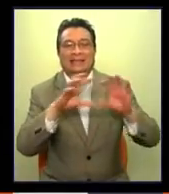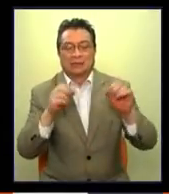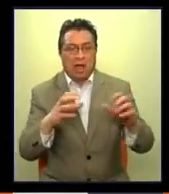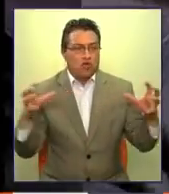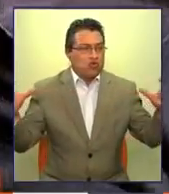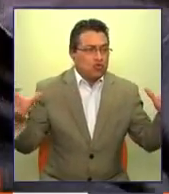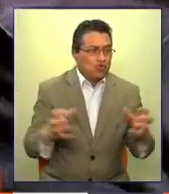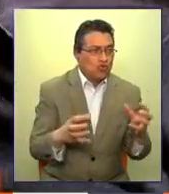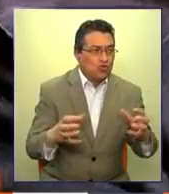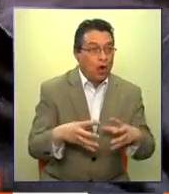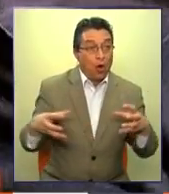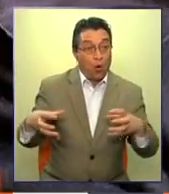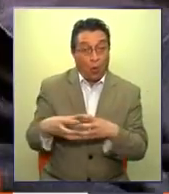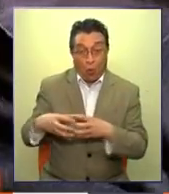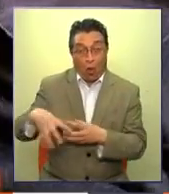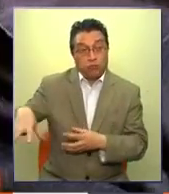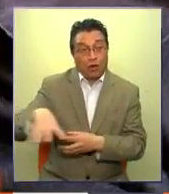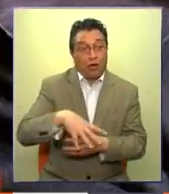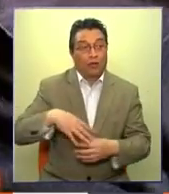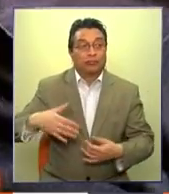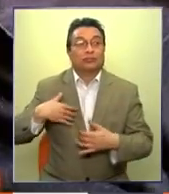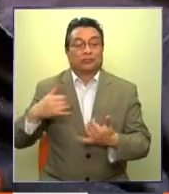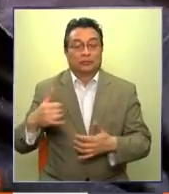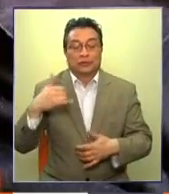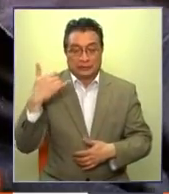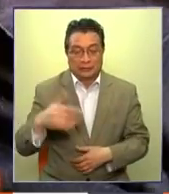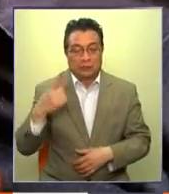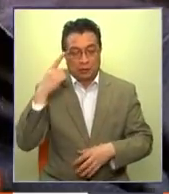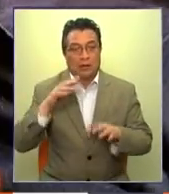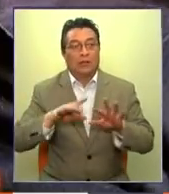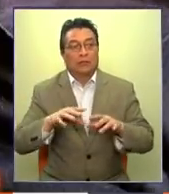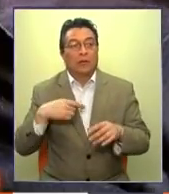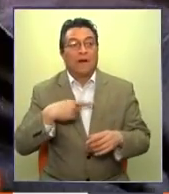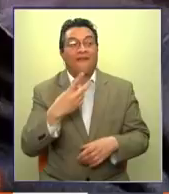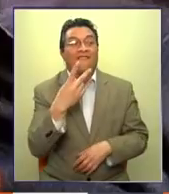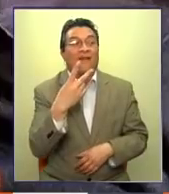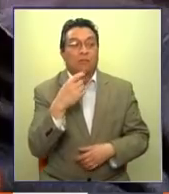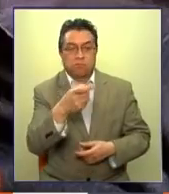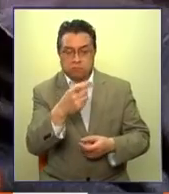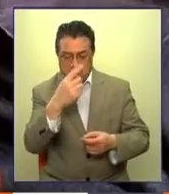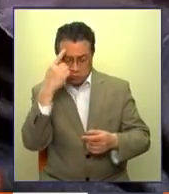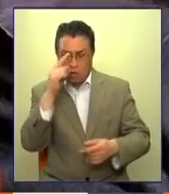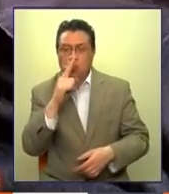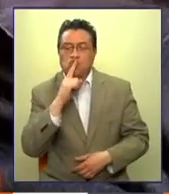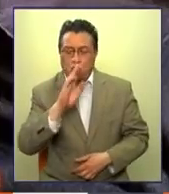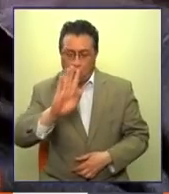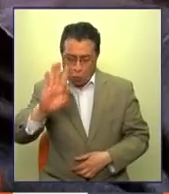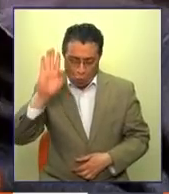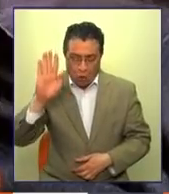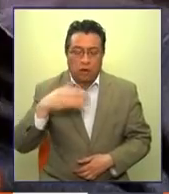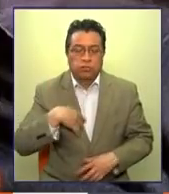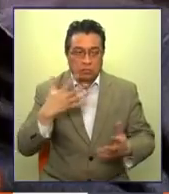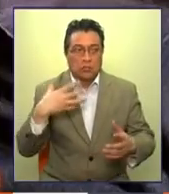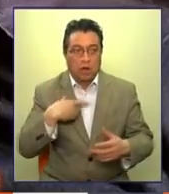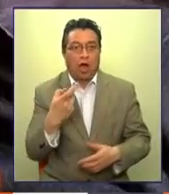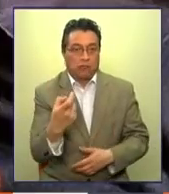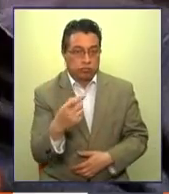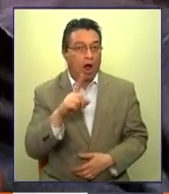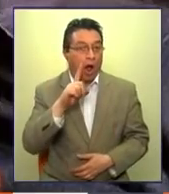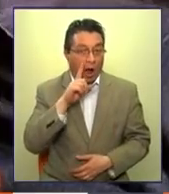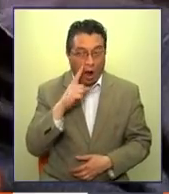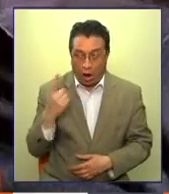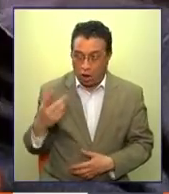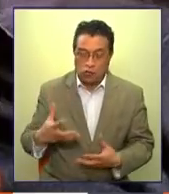A su banda nunca lo olvidó. En más de una oportunidad escribió con bala su nombre y le juró lealtad. Poder de fuego tenía ya